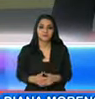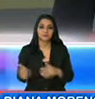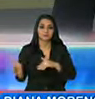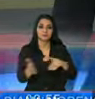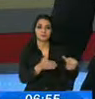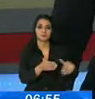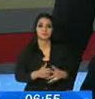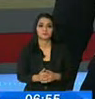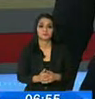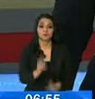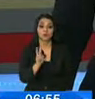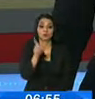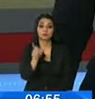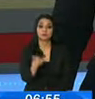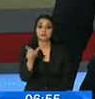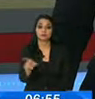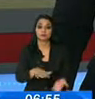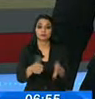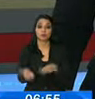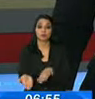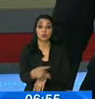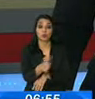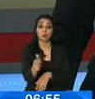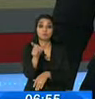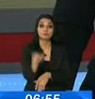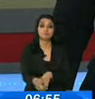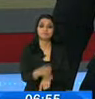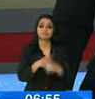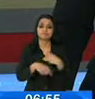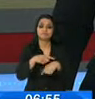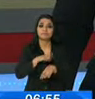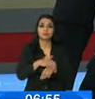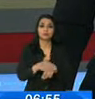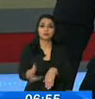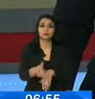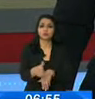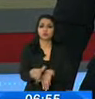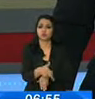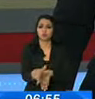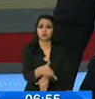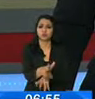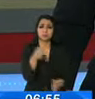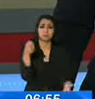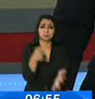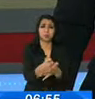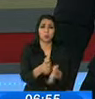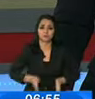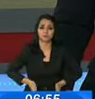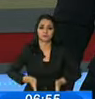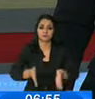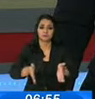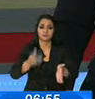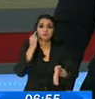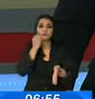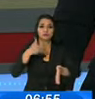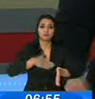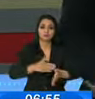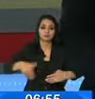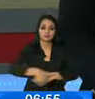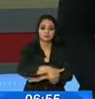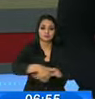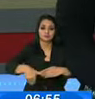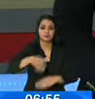contamos que dos personas fallecieron y una tercera resultó herida en un accidente de tránsito que ocurrió en la avenida Mariscal Sucre y Mañosca, esto es al norte de la ciudad